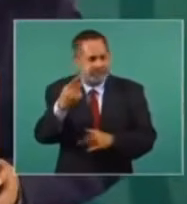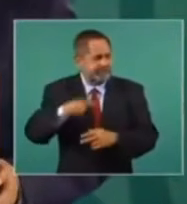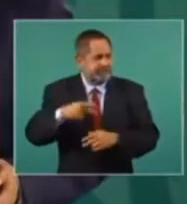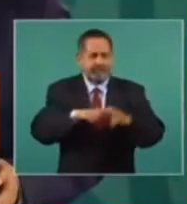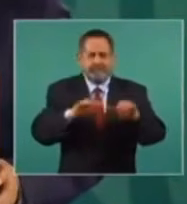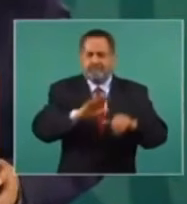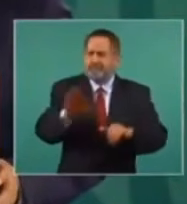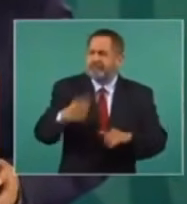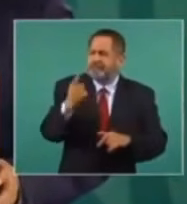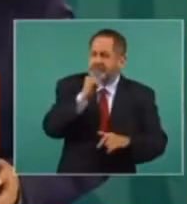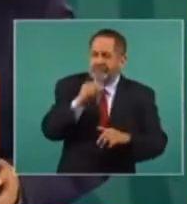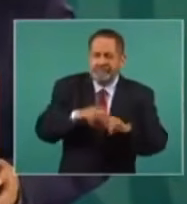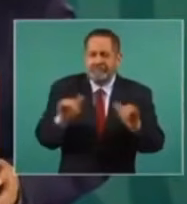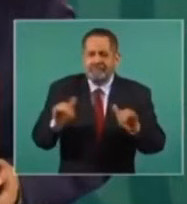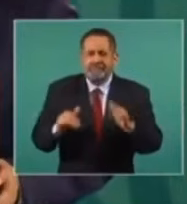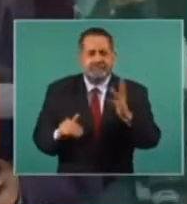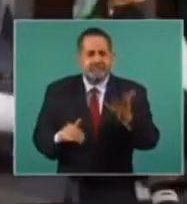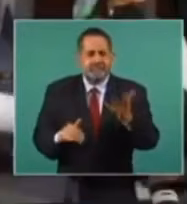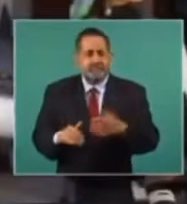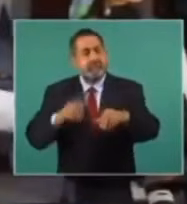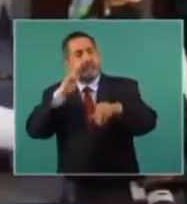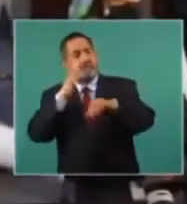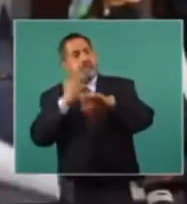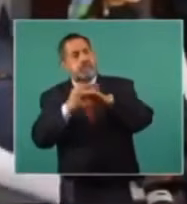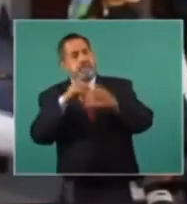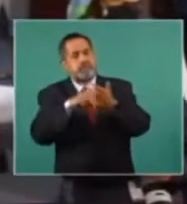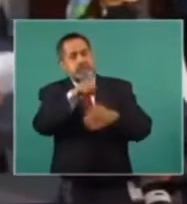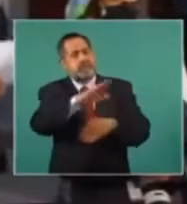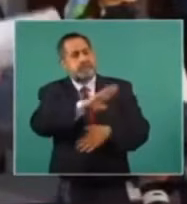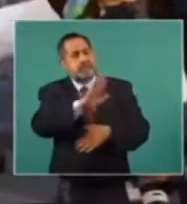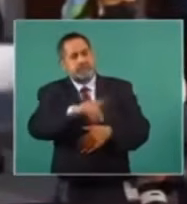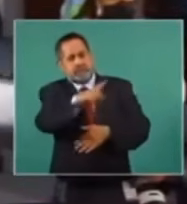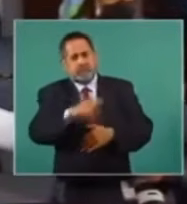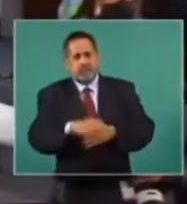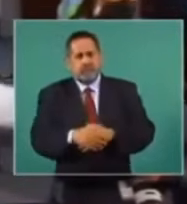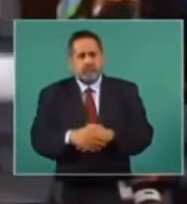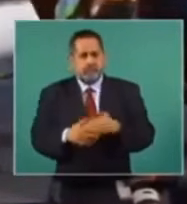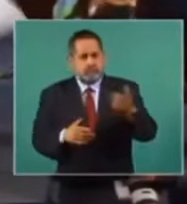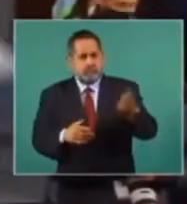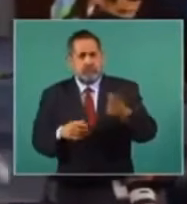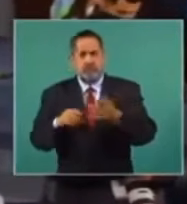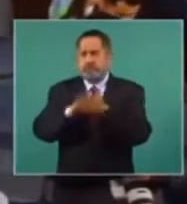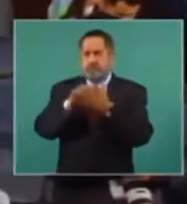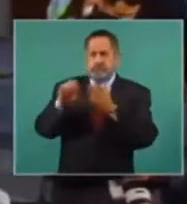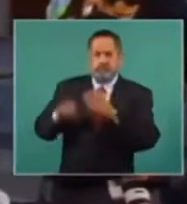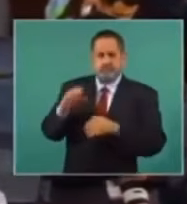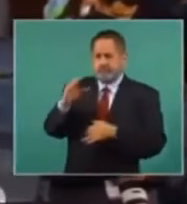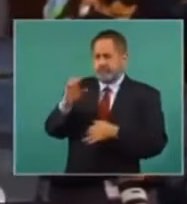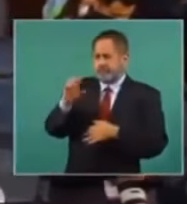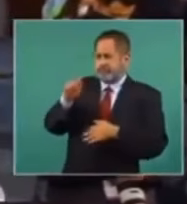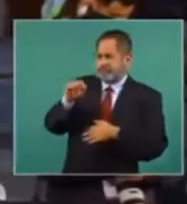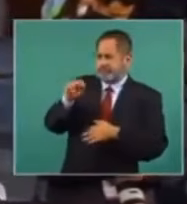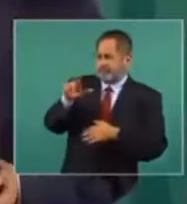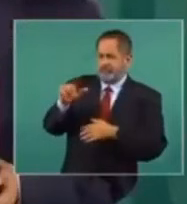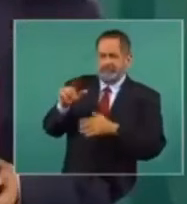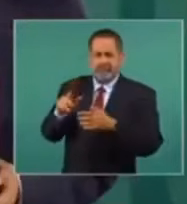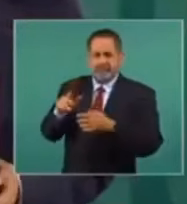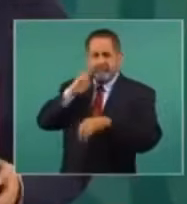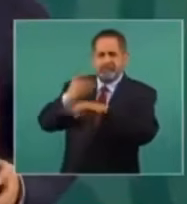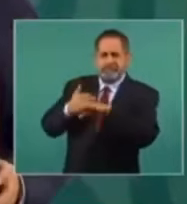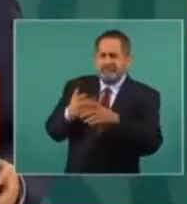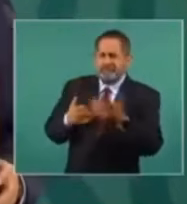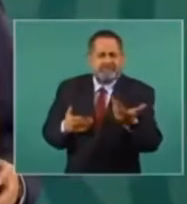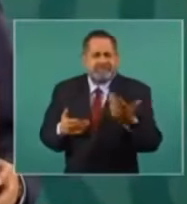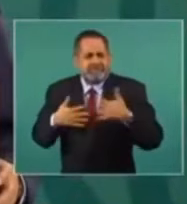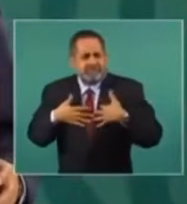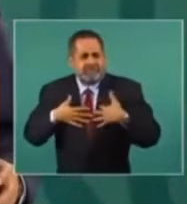mano le dice, vente para acá para que veas bien los números, porque él decía que no se alcanzaba a ver desde ahí. Entonces Jorge Ramos, muy obediente, va para allá y ahí los